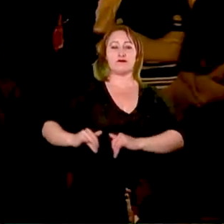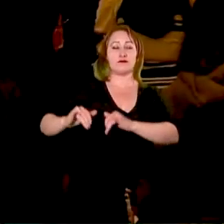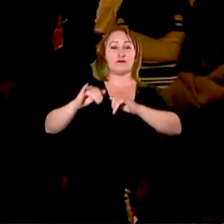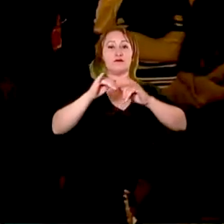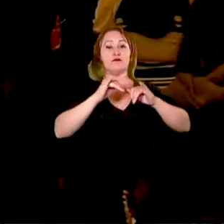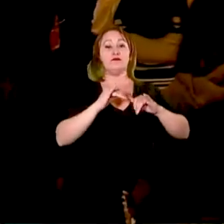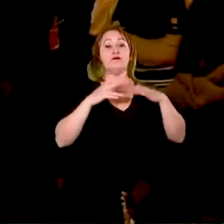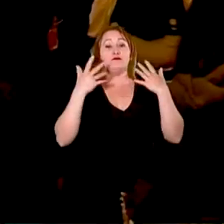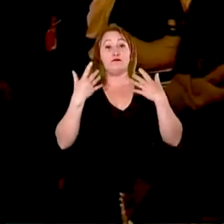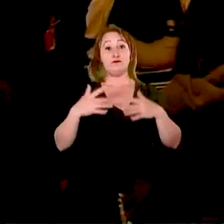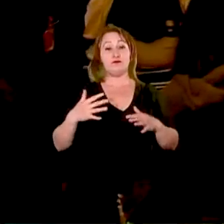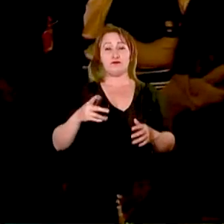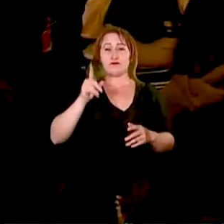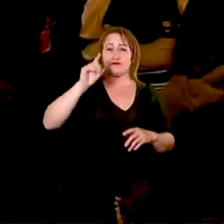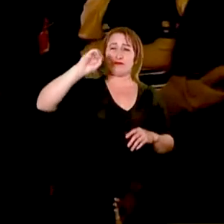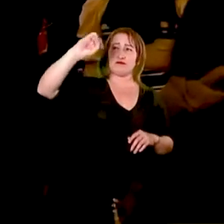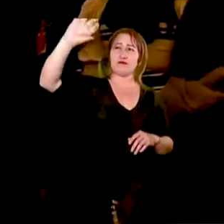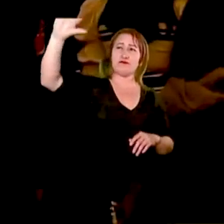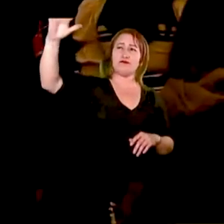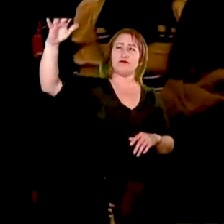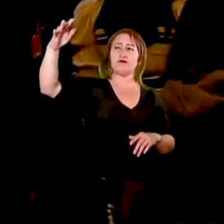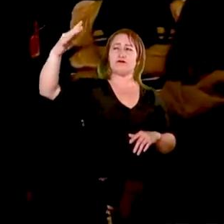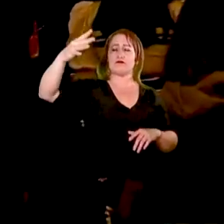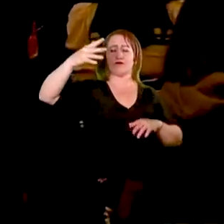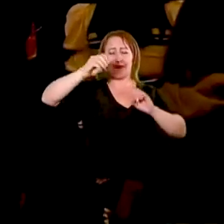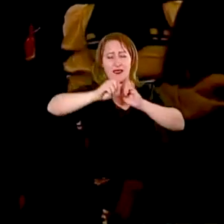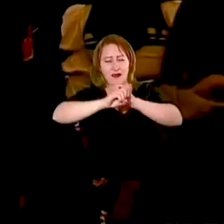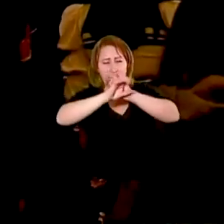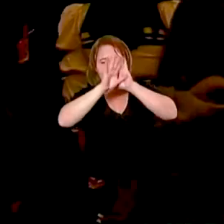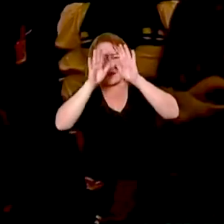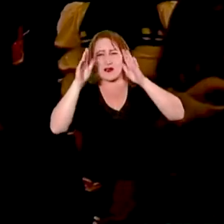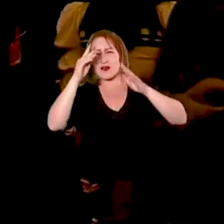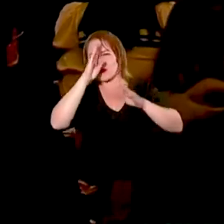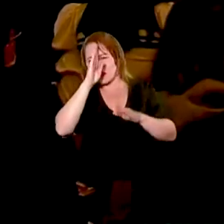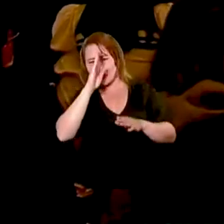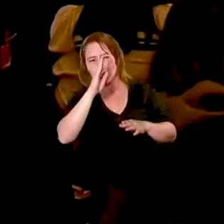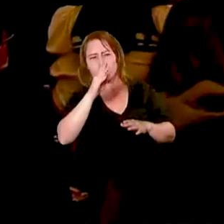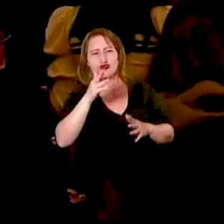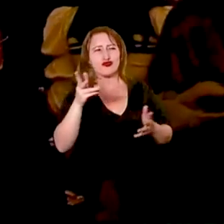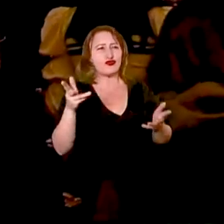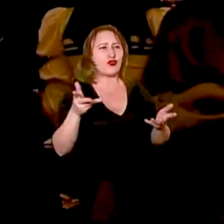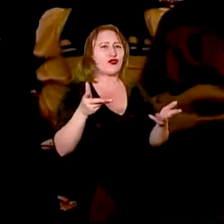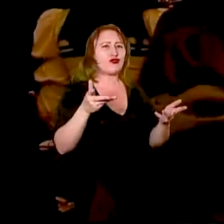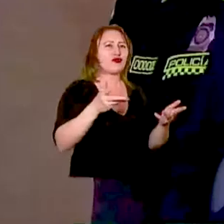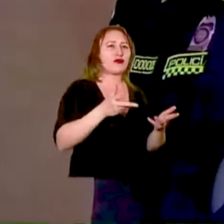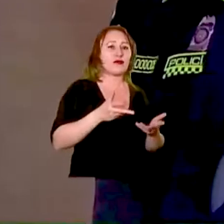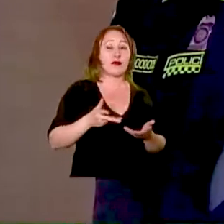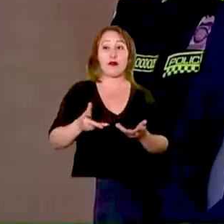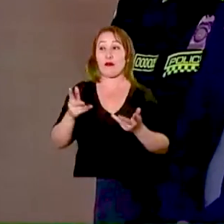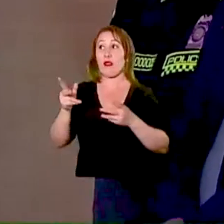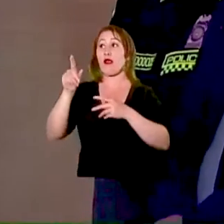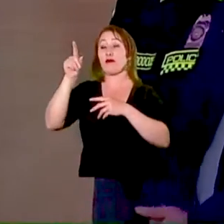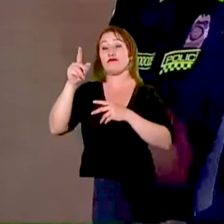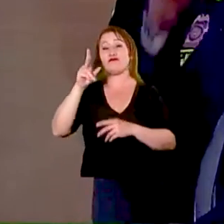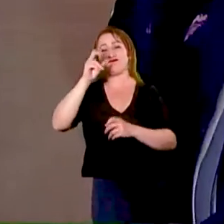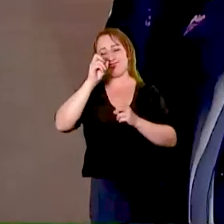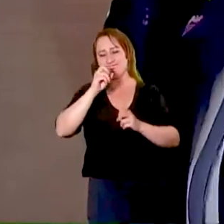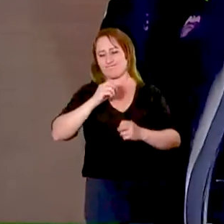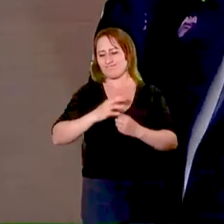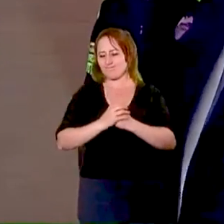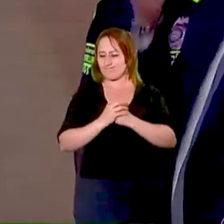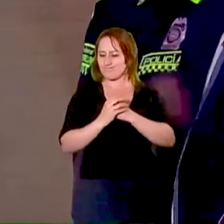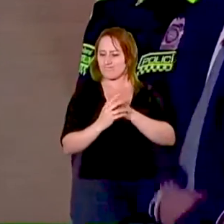igualdad. Eres sol que aclara el horizonte, eres puente de la